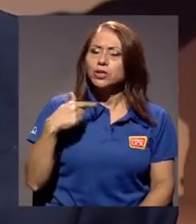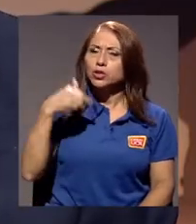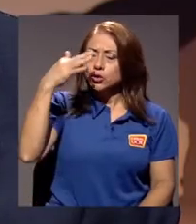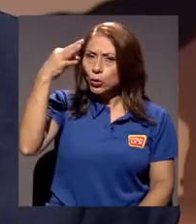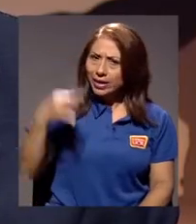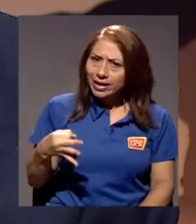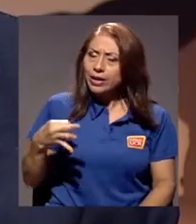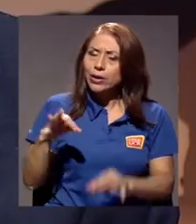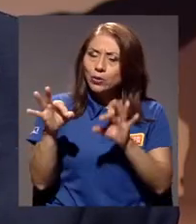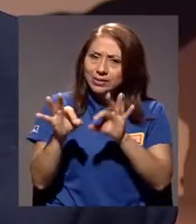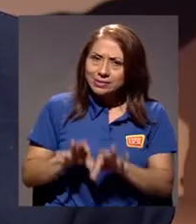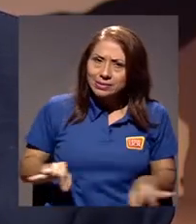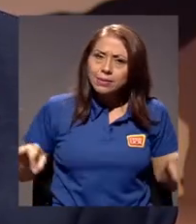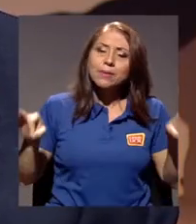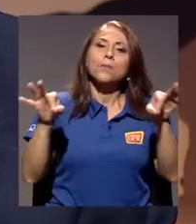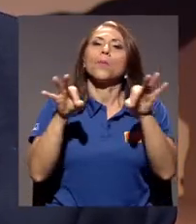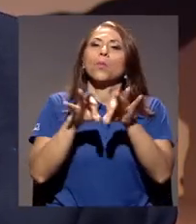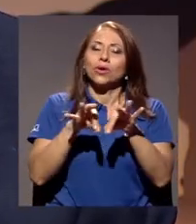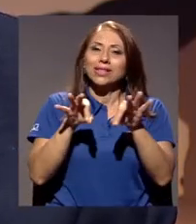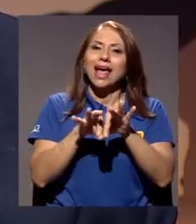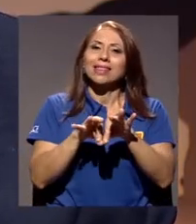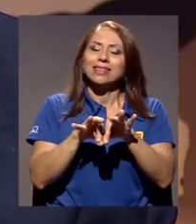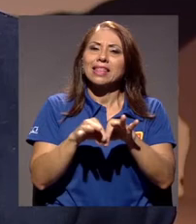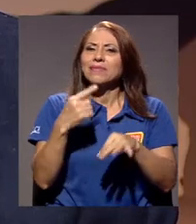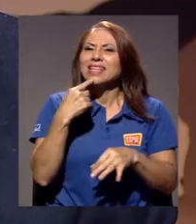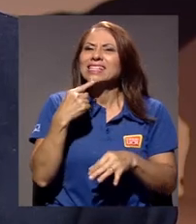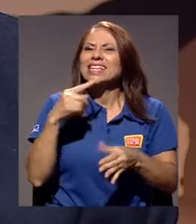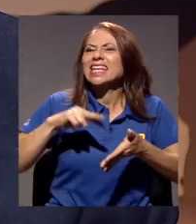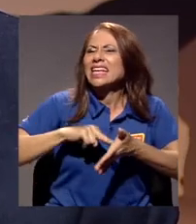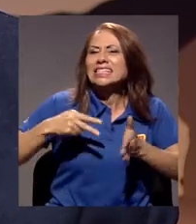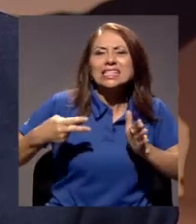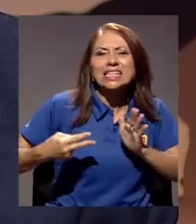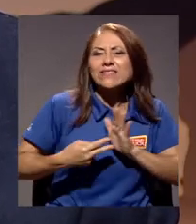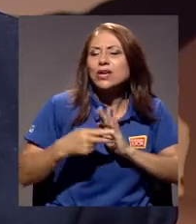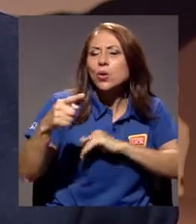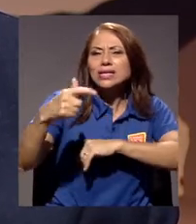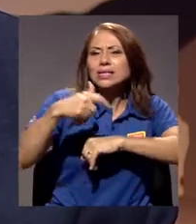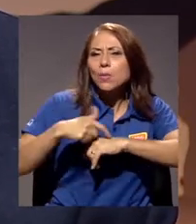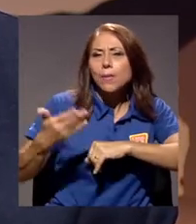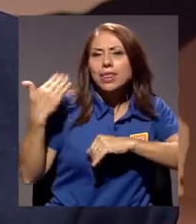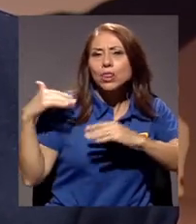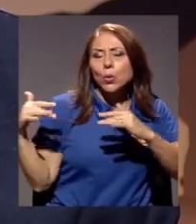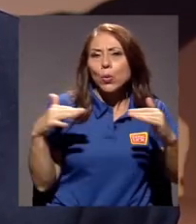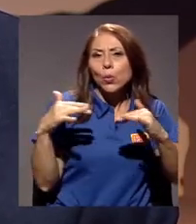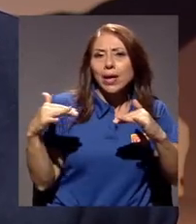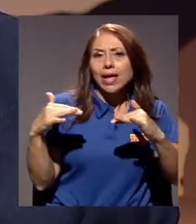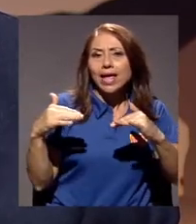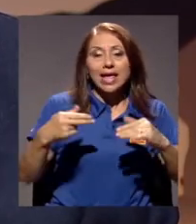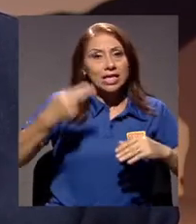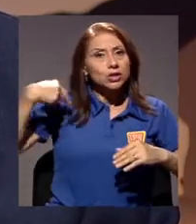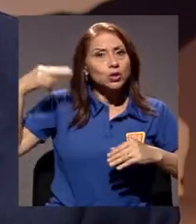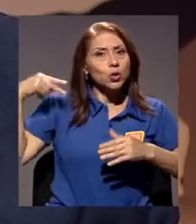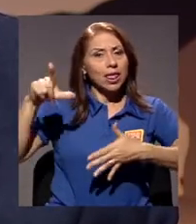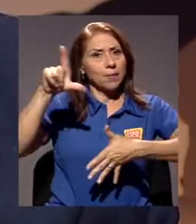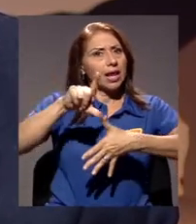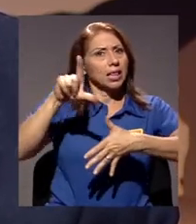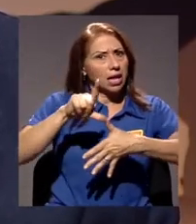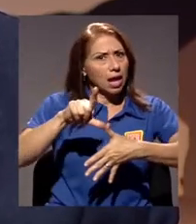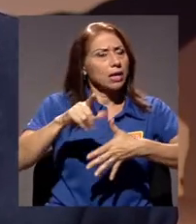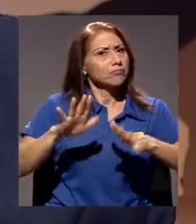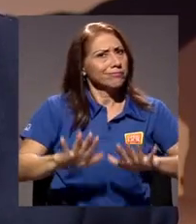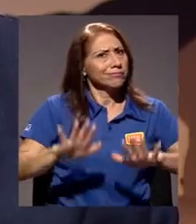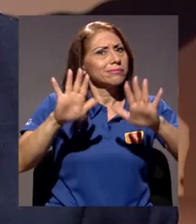que es importante destacar que significó ese momento hay grandes momentos en la historia de américa latina' momentos